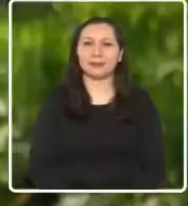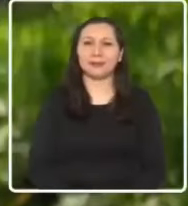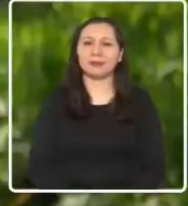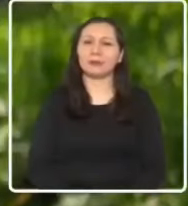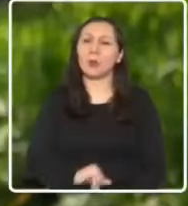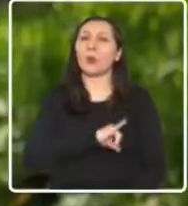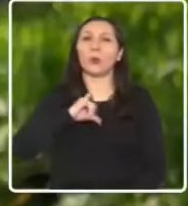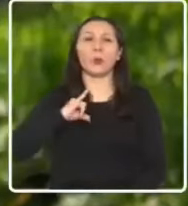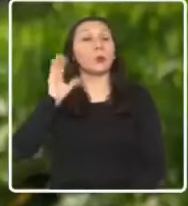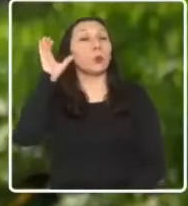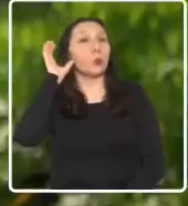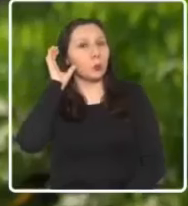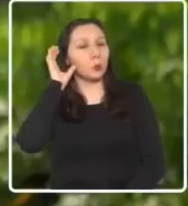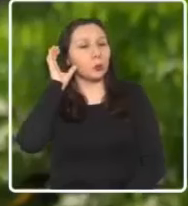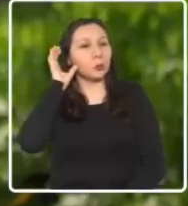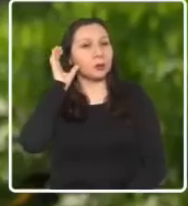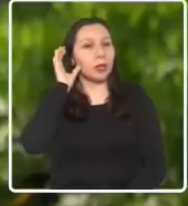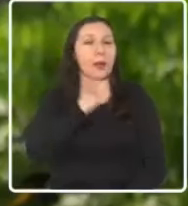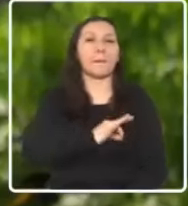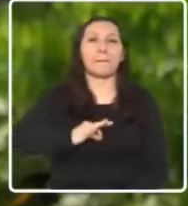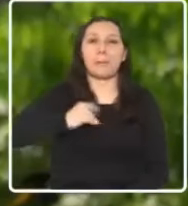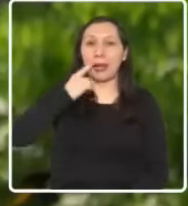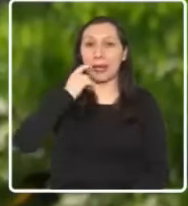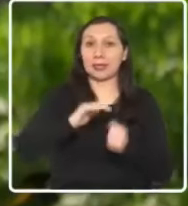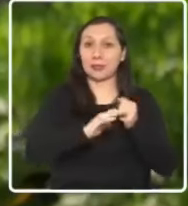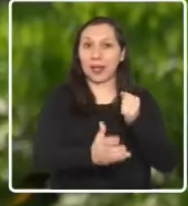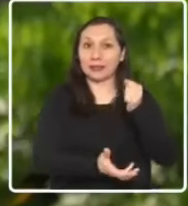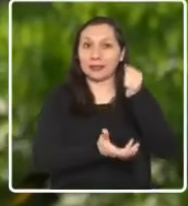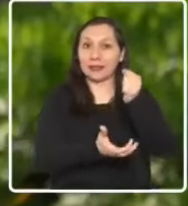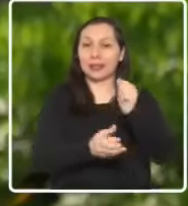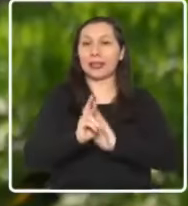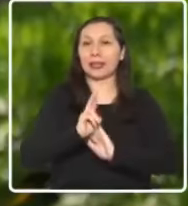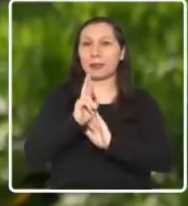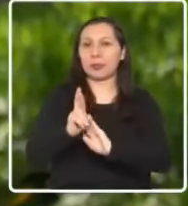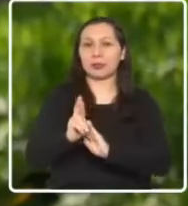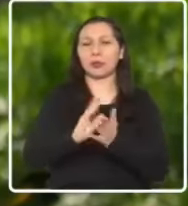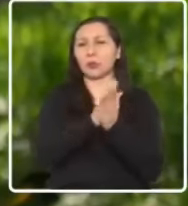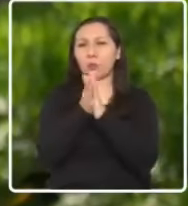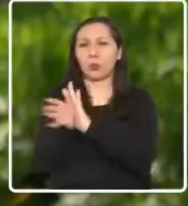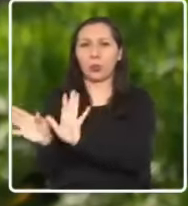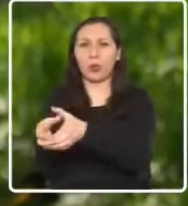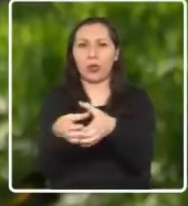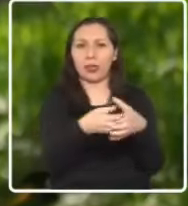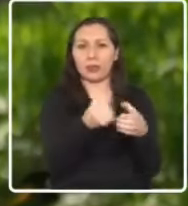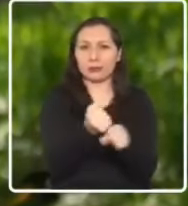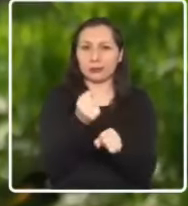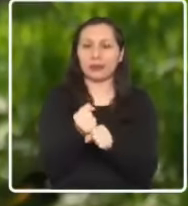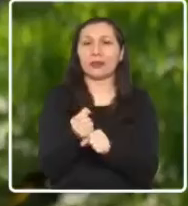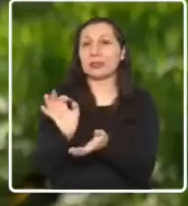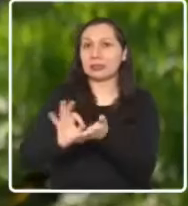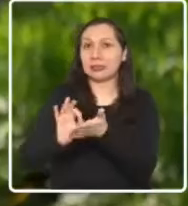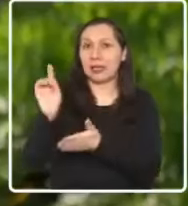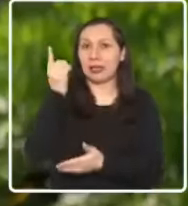Qué orgullo escuchar a nuestro ministro de Hacienda y en representación de él a todos los equipos y también a las